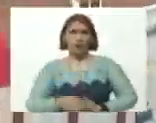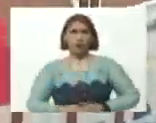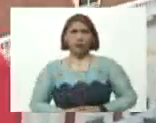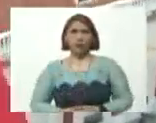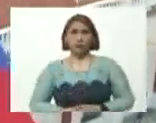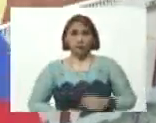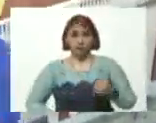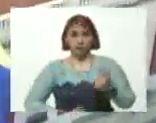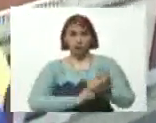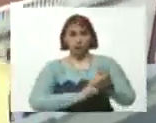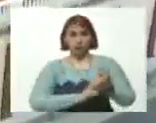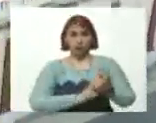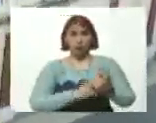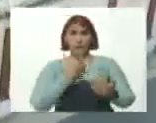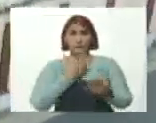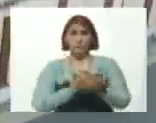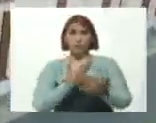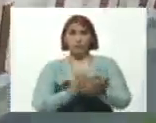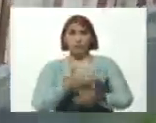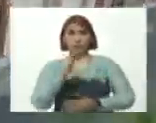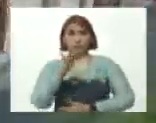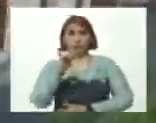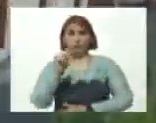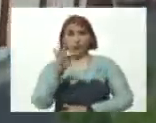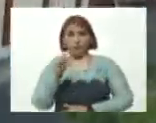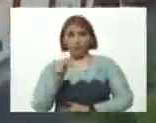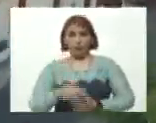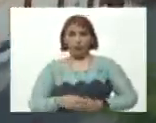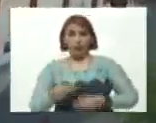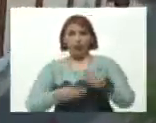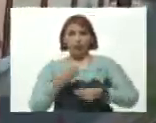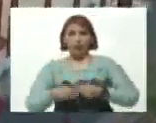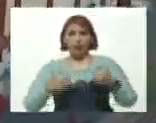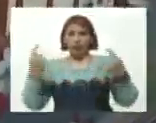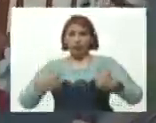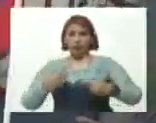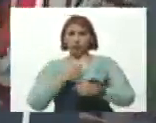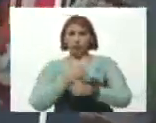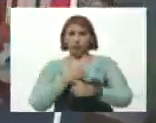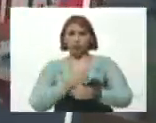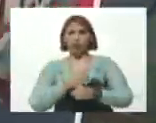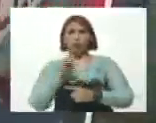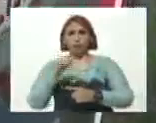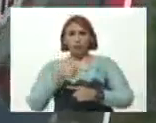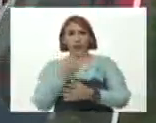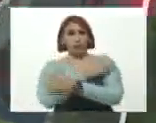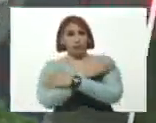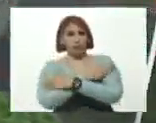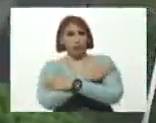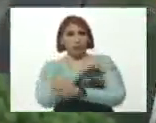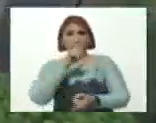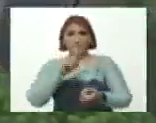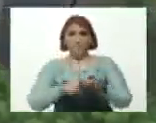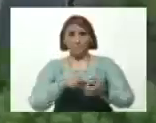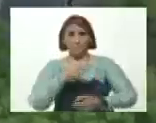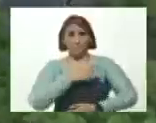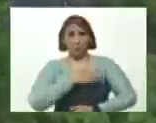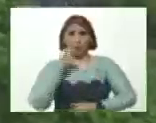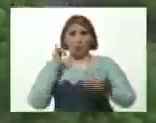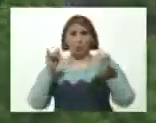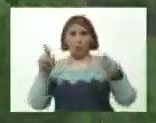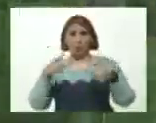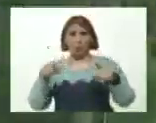apoya esta propuesta de la FIFA de hacer un campeonato mundial cada dos años. Ha felicitado también a la primera combatiente, doctora Silvia Flores de Maduro, en su